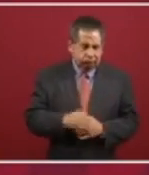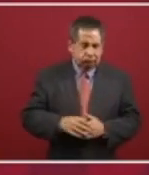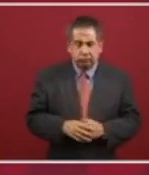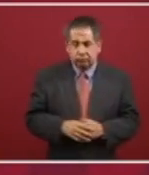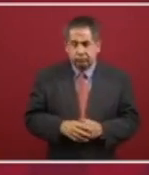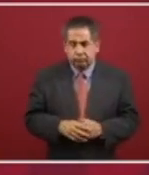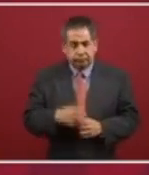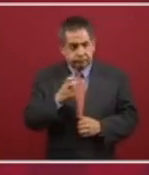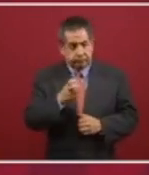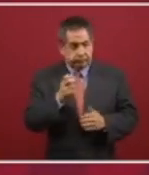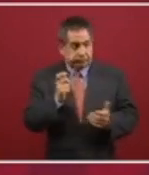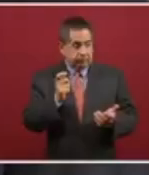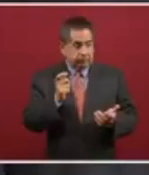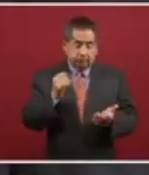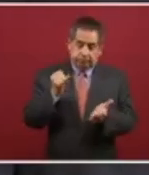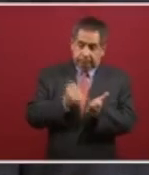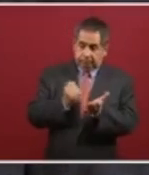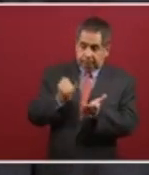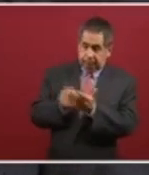esa tarifa.